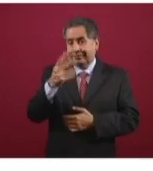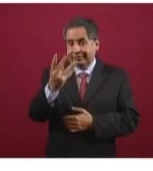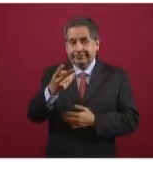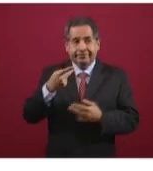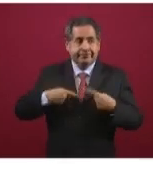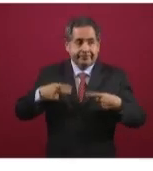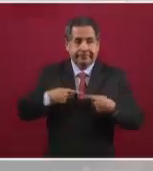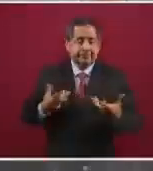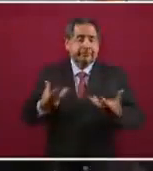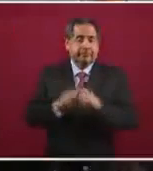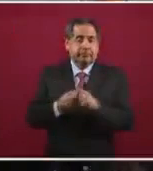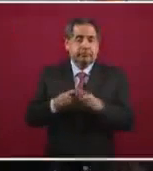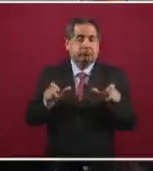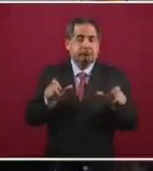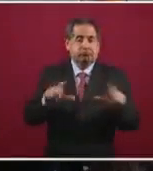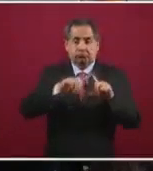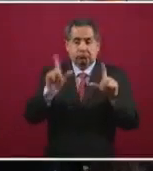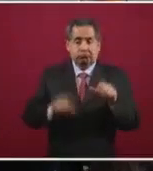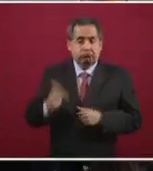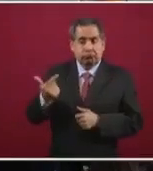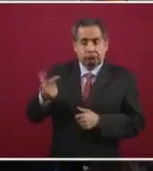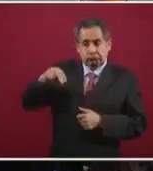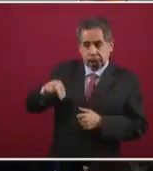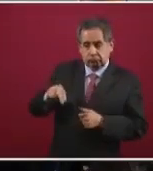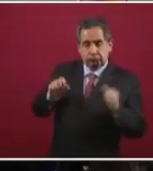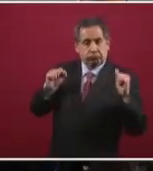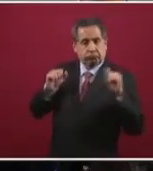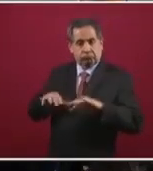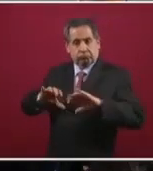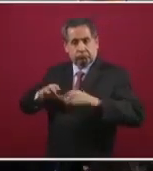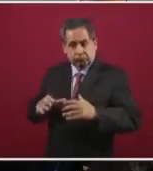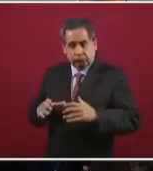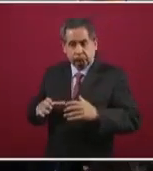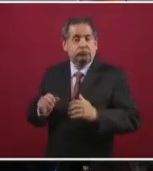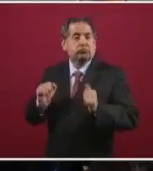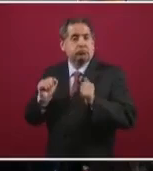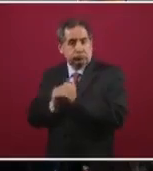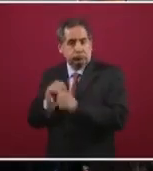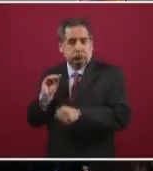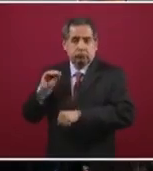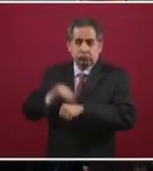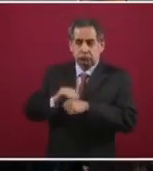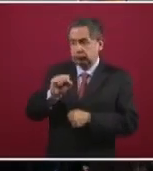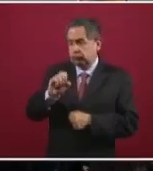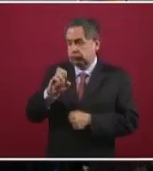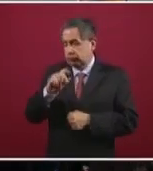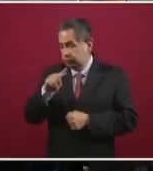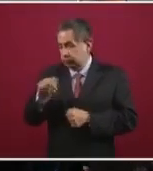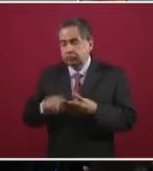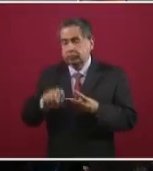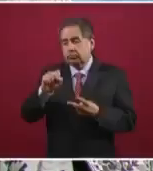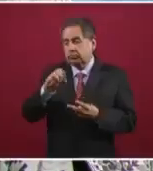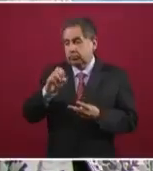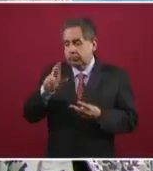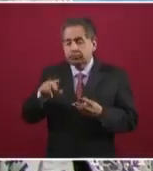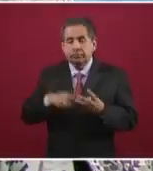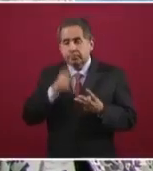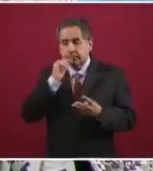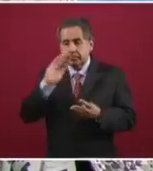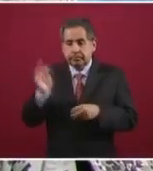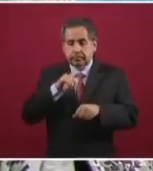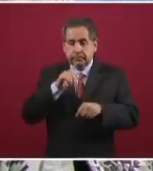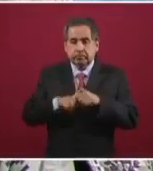2.424 integrantes de la Guardia Nacional, que sumados al despliegue permanente de Sedena, SEMAR y Policía